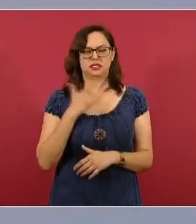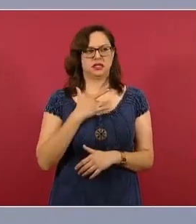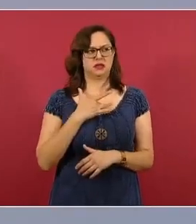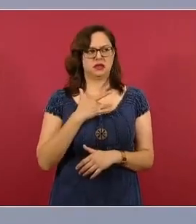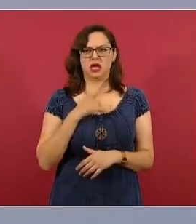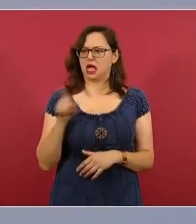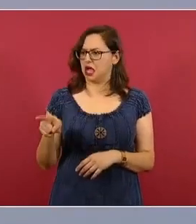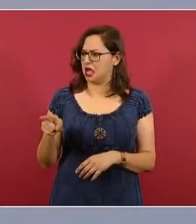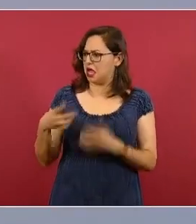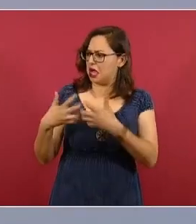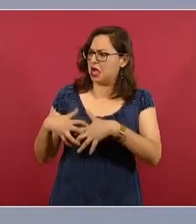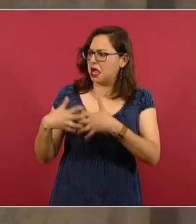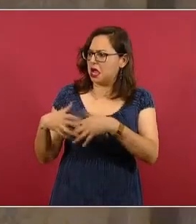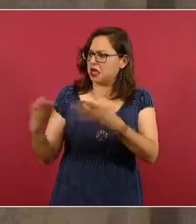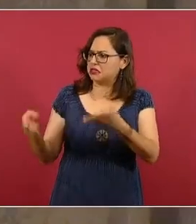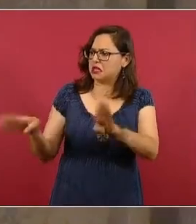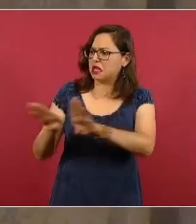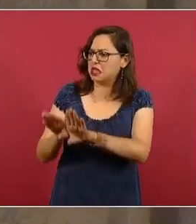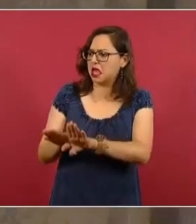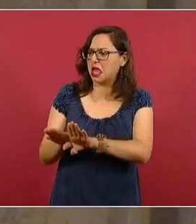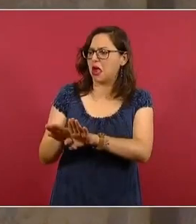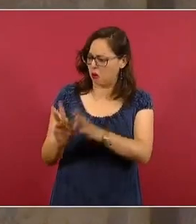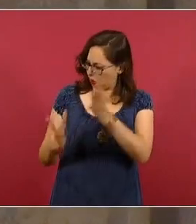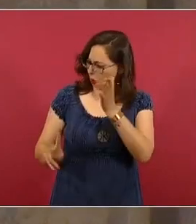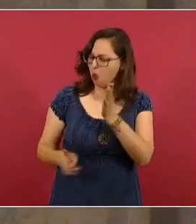planta. Por eso